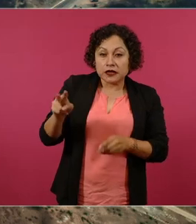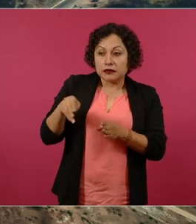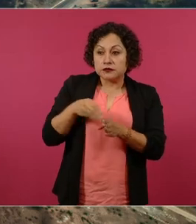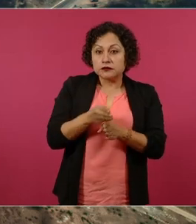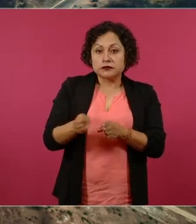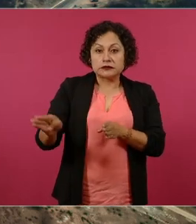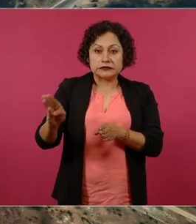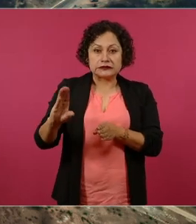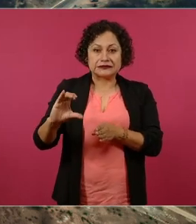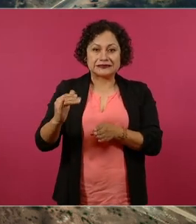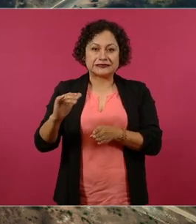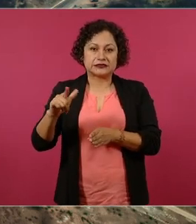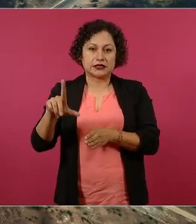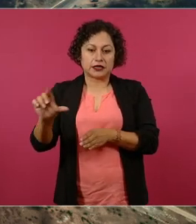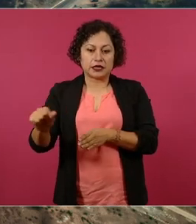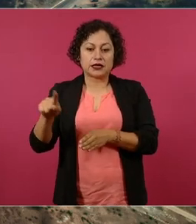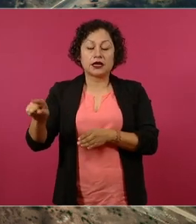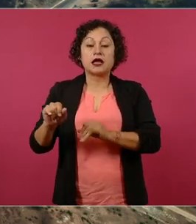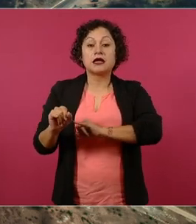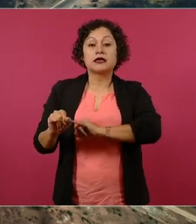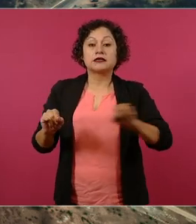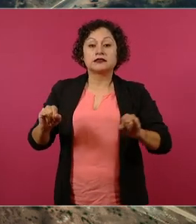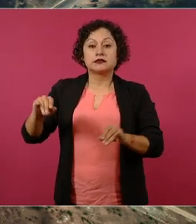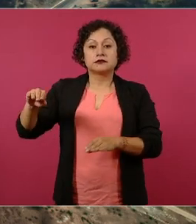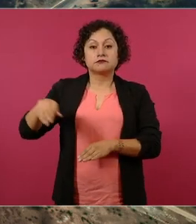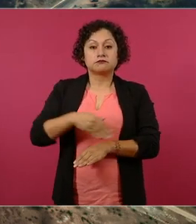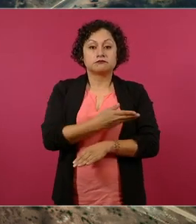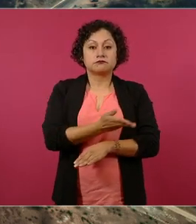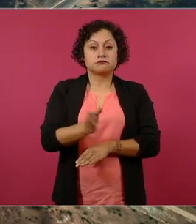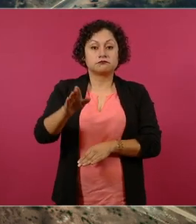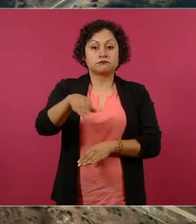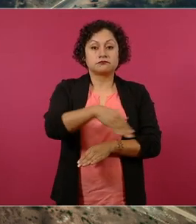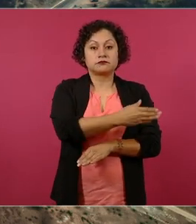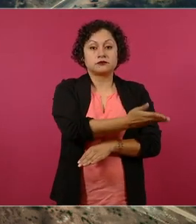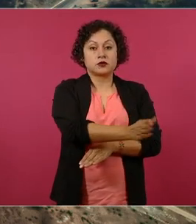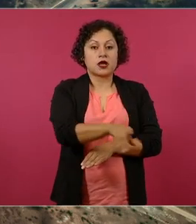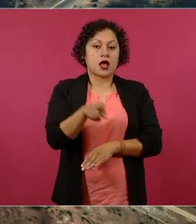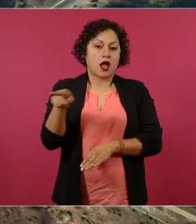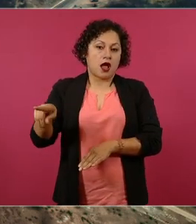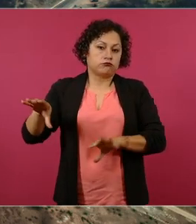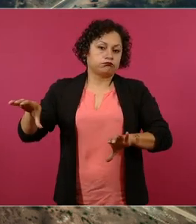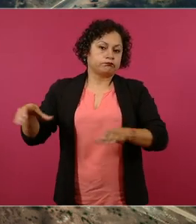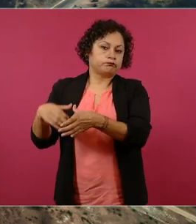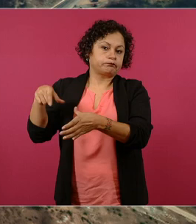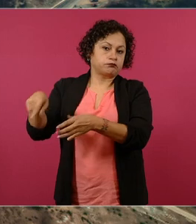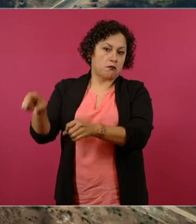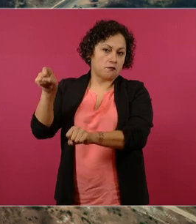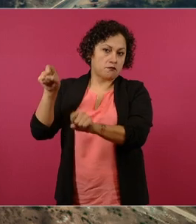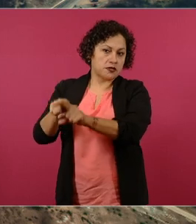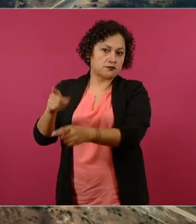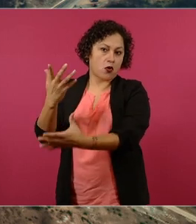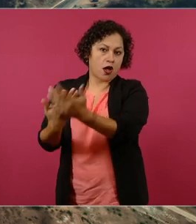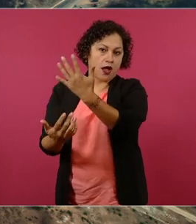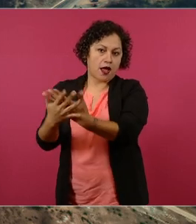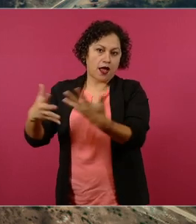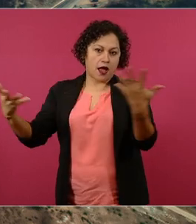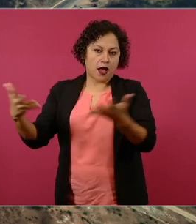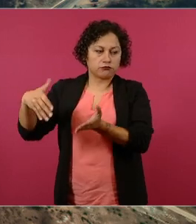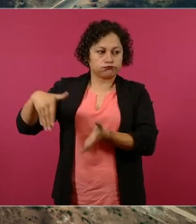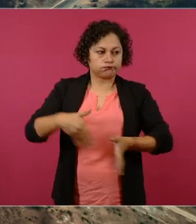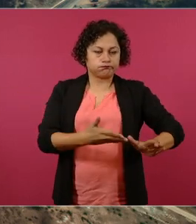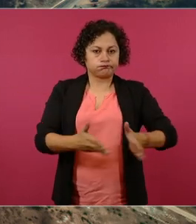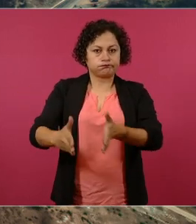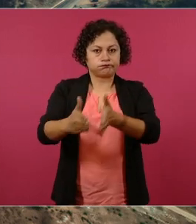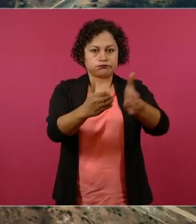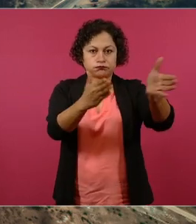lado izquierdo un camino de mano obra que que hizo la comunidad de la chicila muchas de estas autopistas tanto Barranca larga como